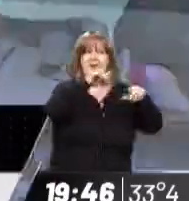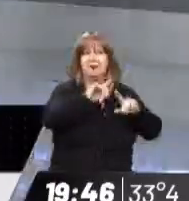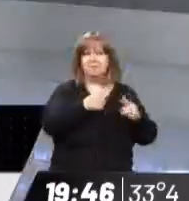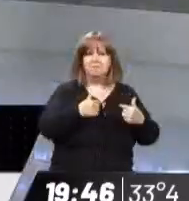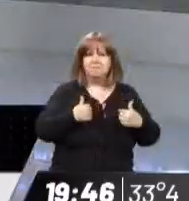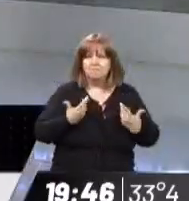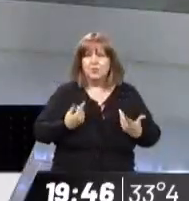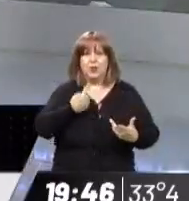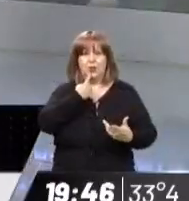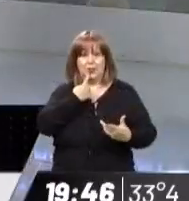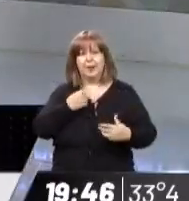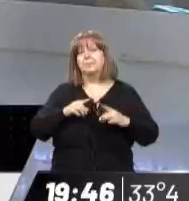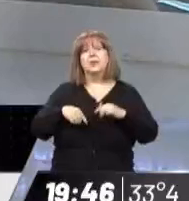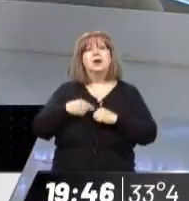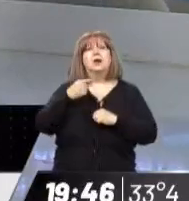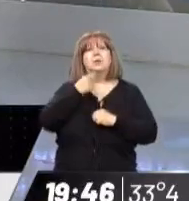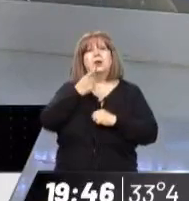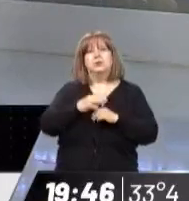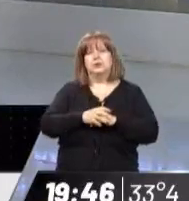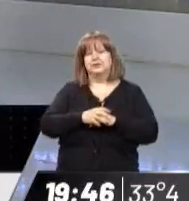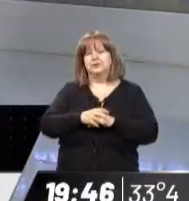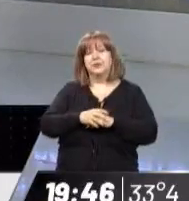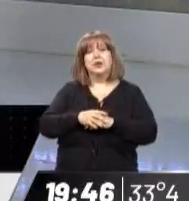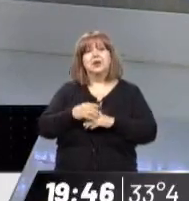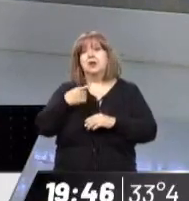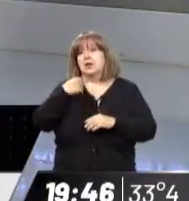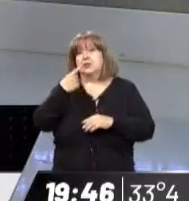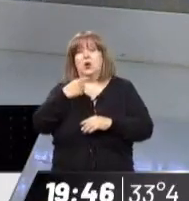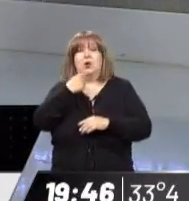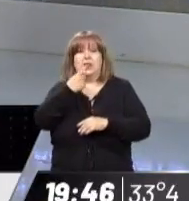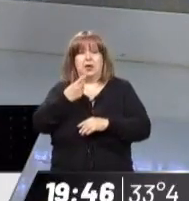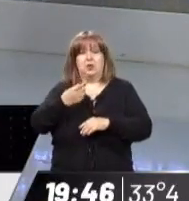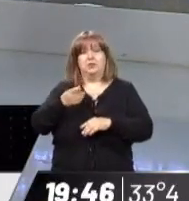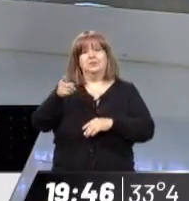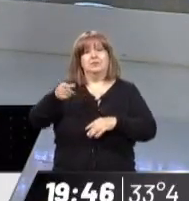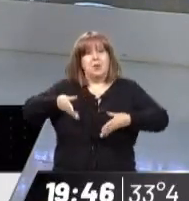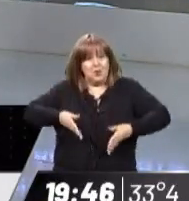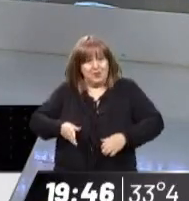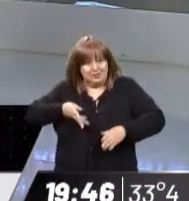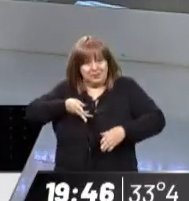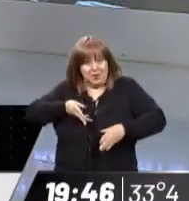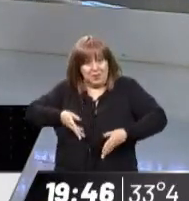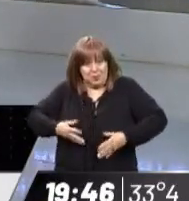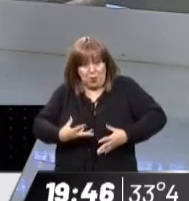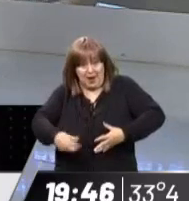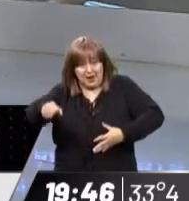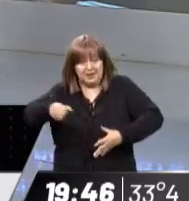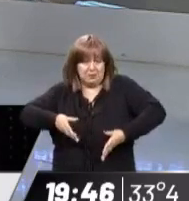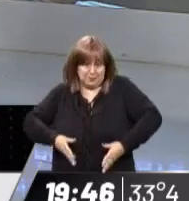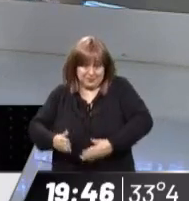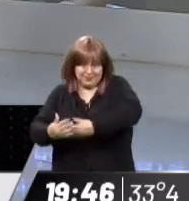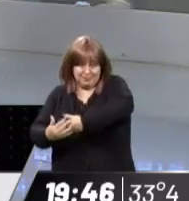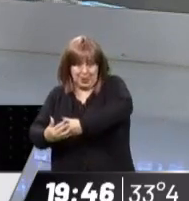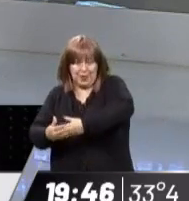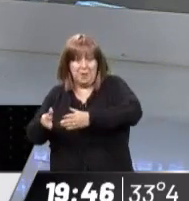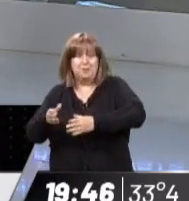el personal civil que participaba, por ejemplo, el médico, el enfermero que asistió ese parto en la ESMA. Muchos han dicho